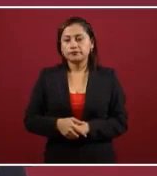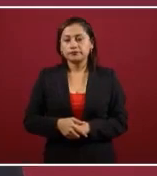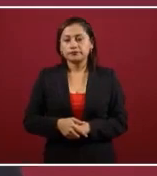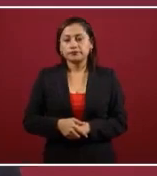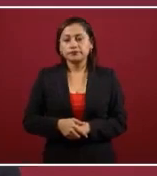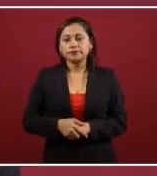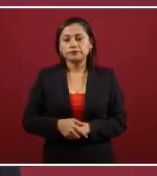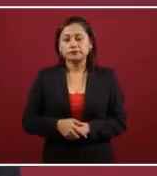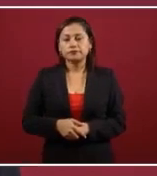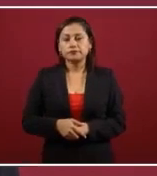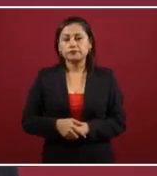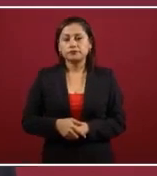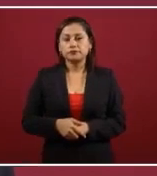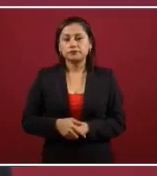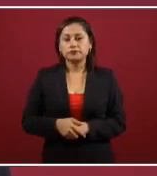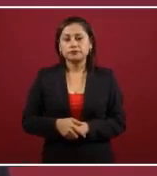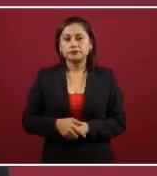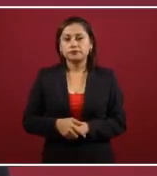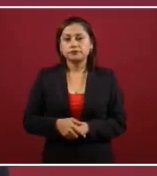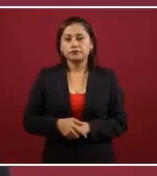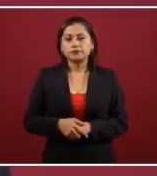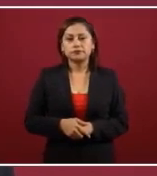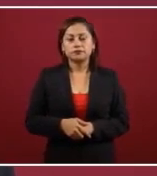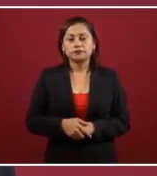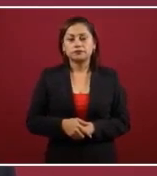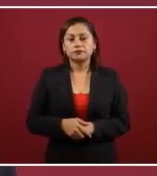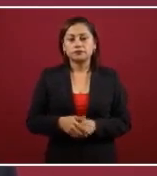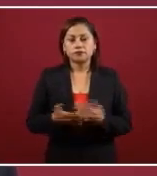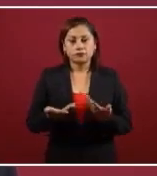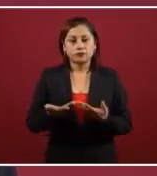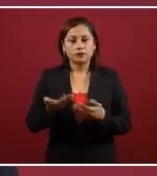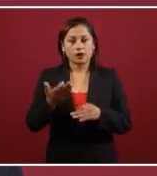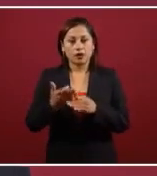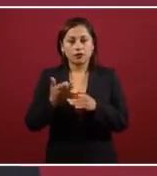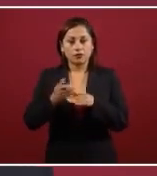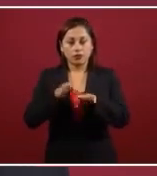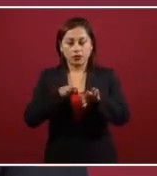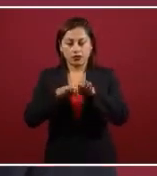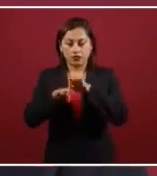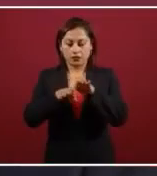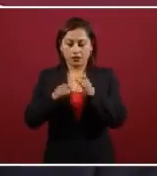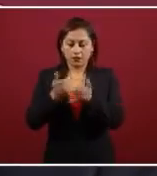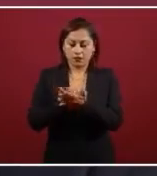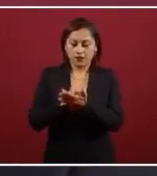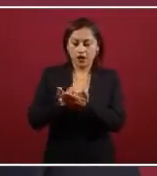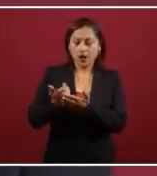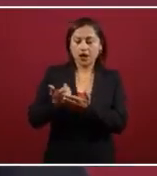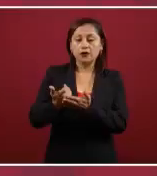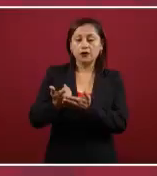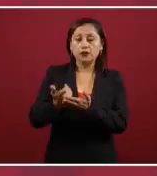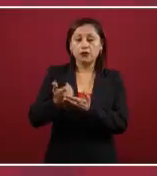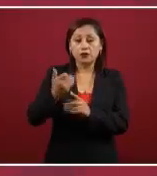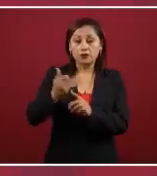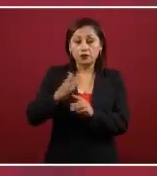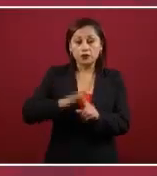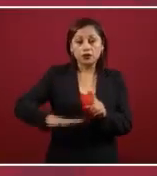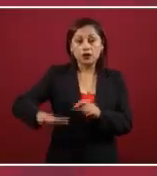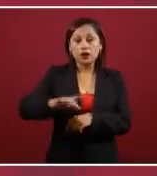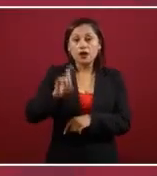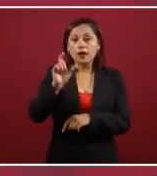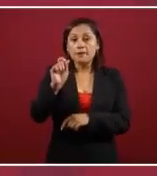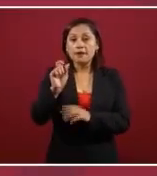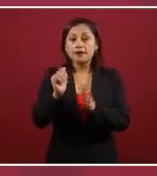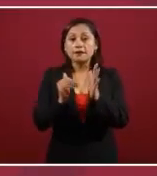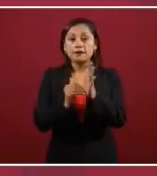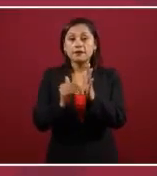el promedio de salario de los 20 millones de trabajadores inscritos en el